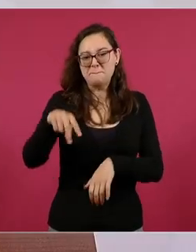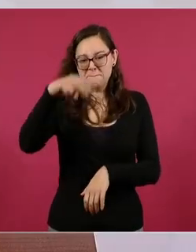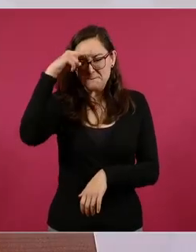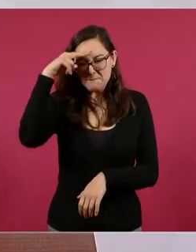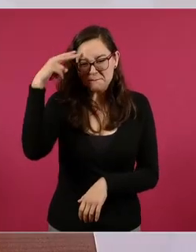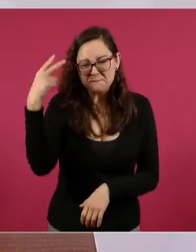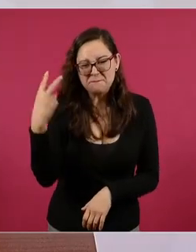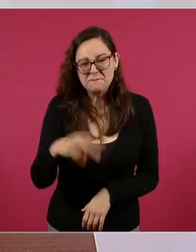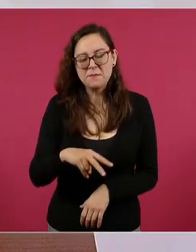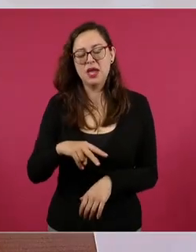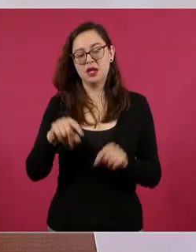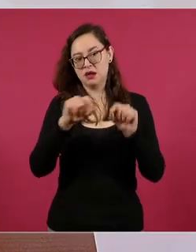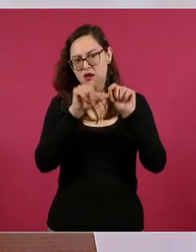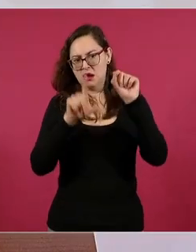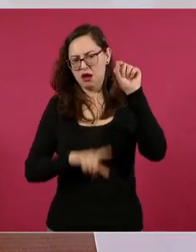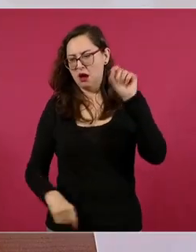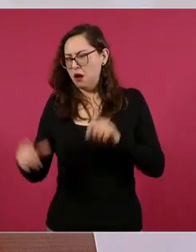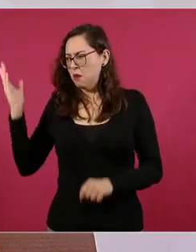de todo el país?